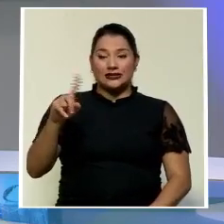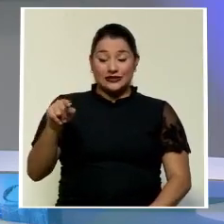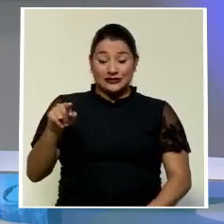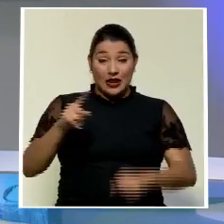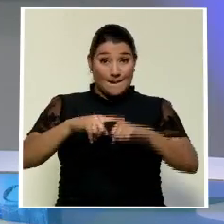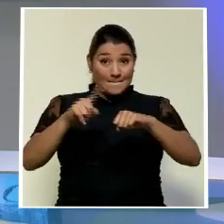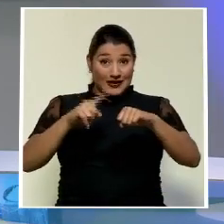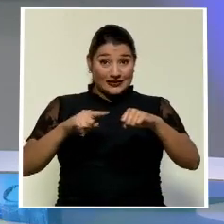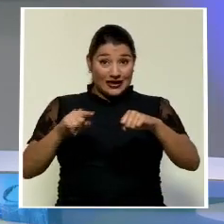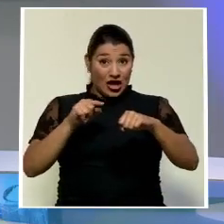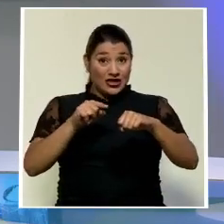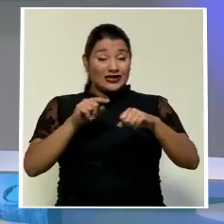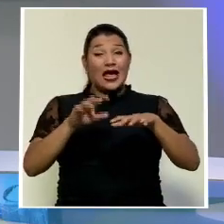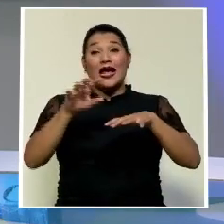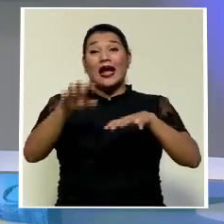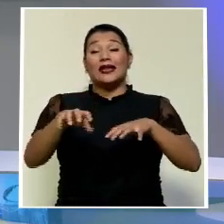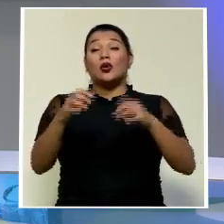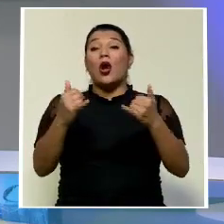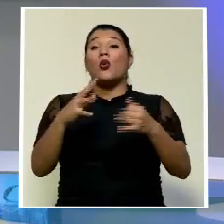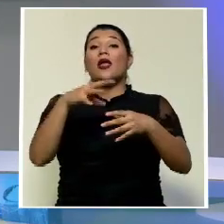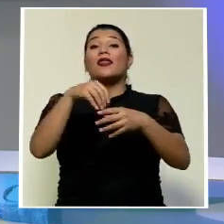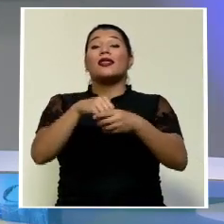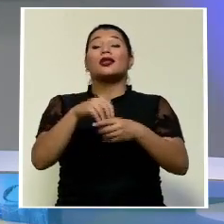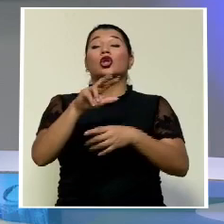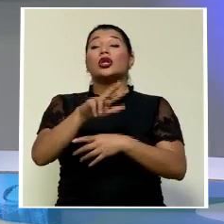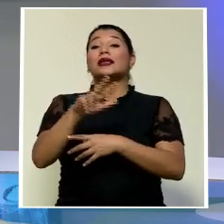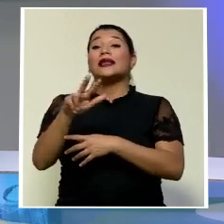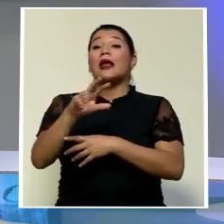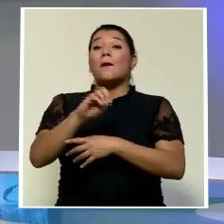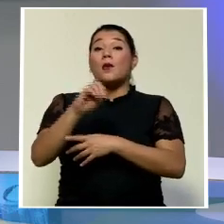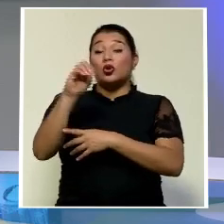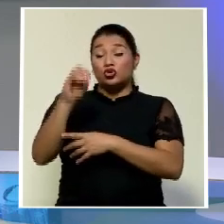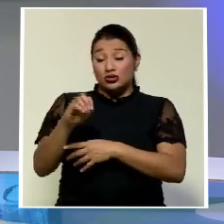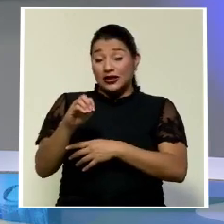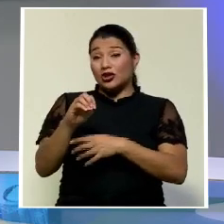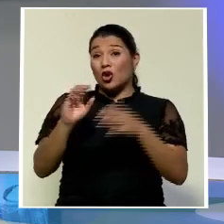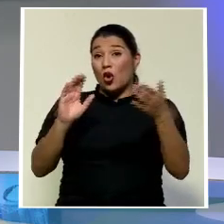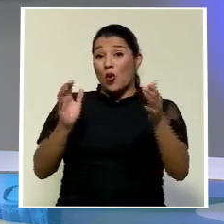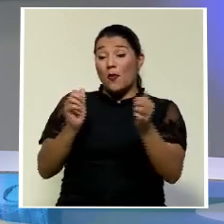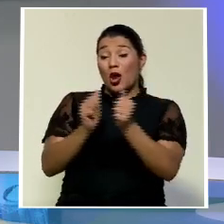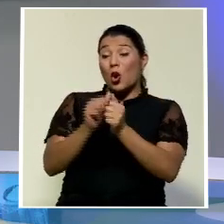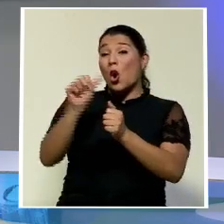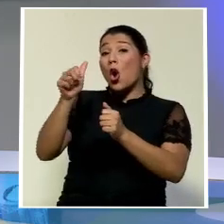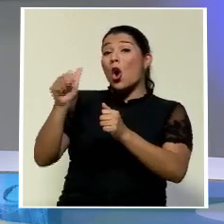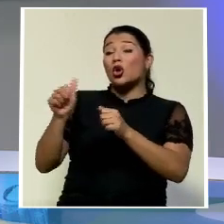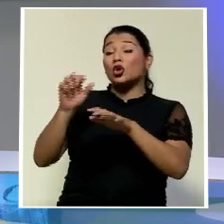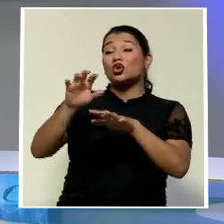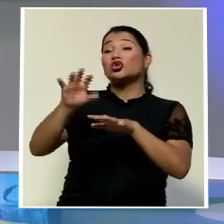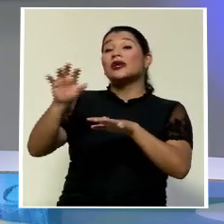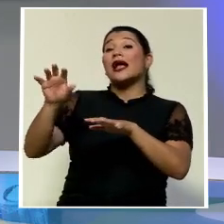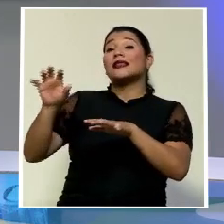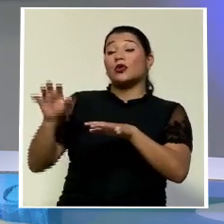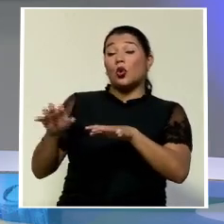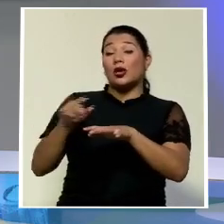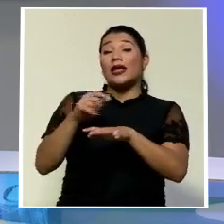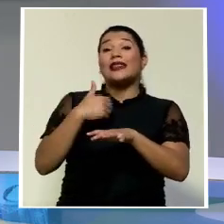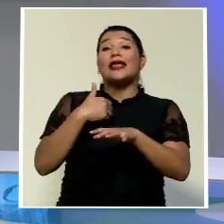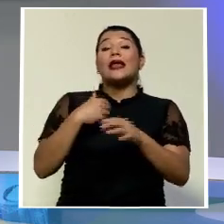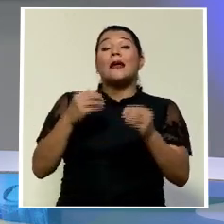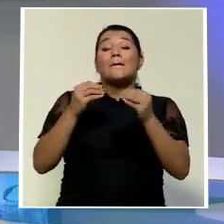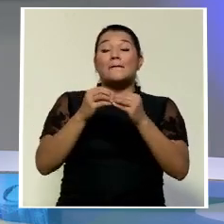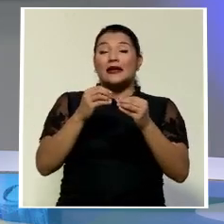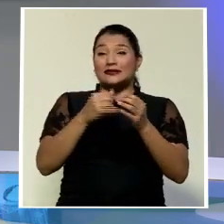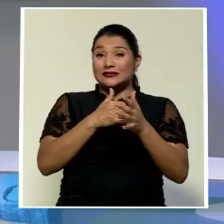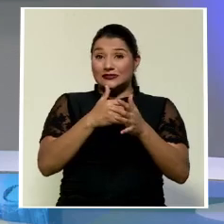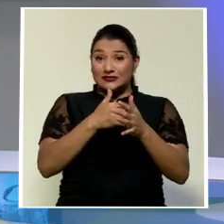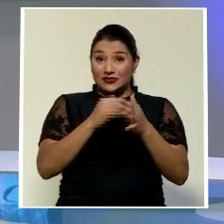los cantones que está dentro del 33% de todos los cantones del país que tienen mayor vulnerabilidad